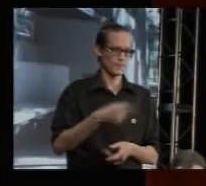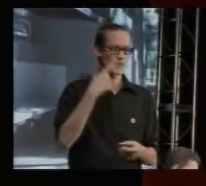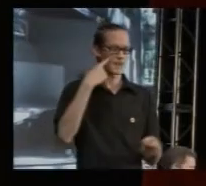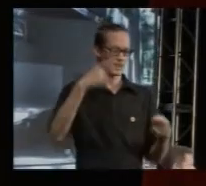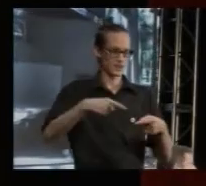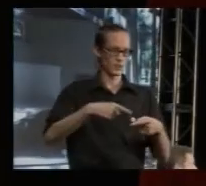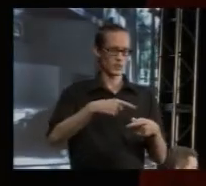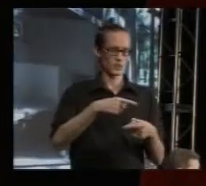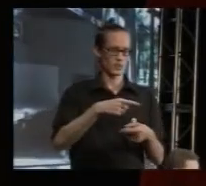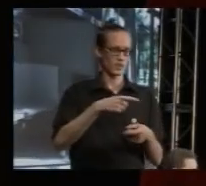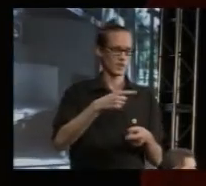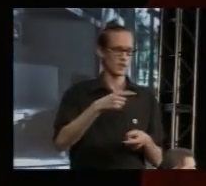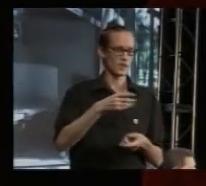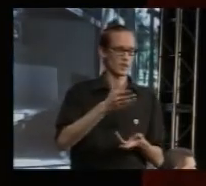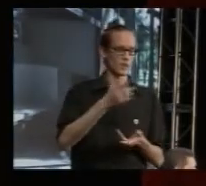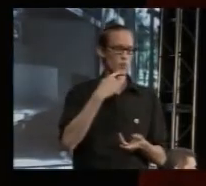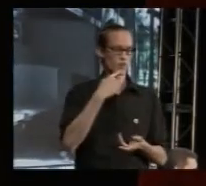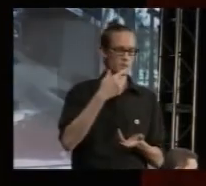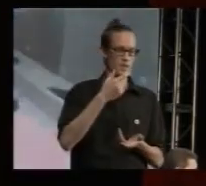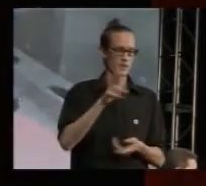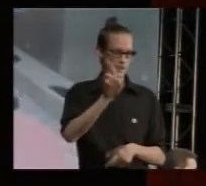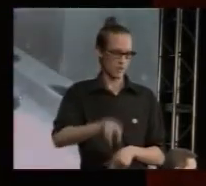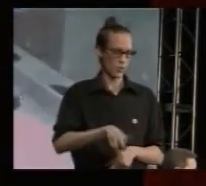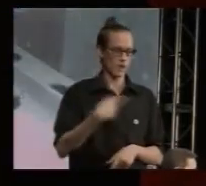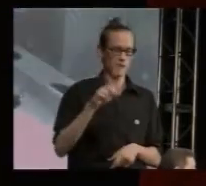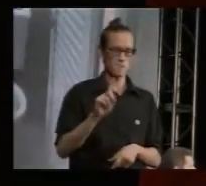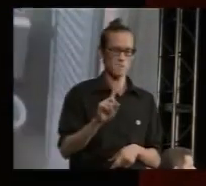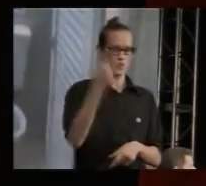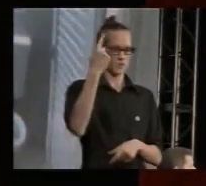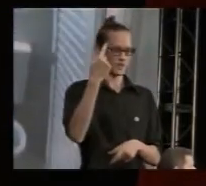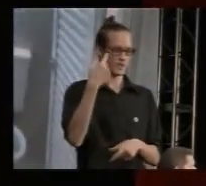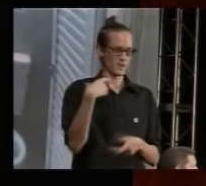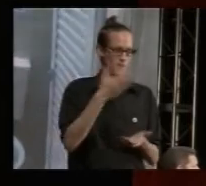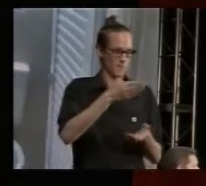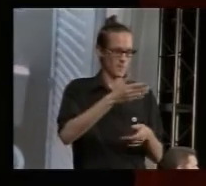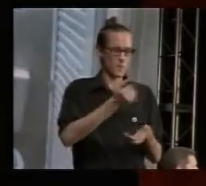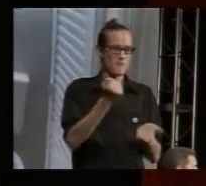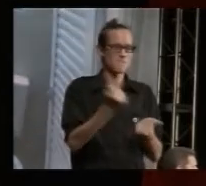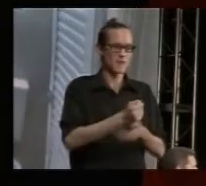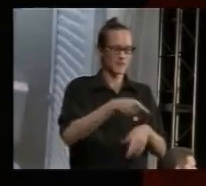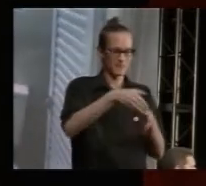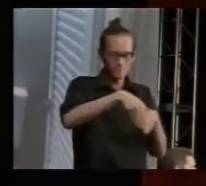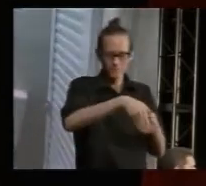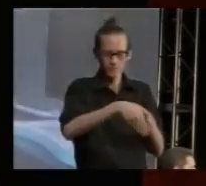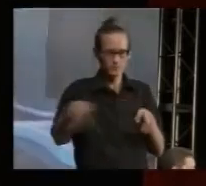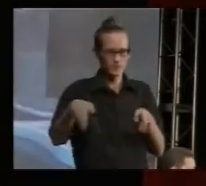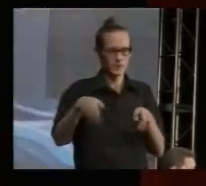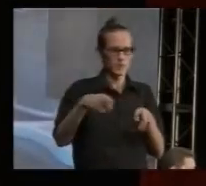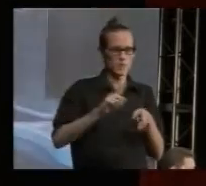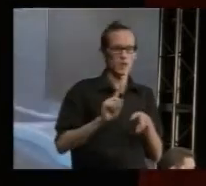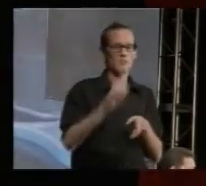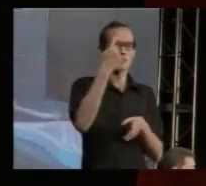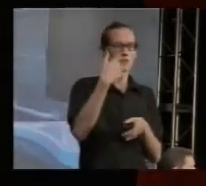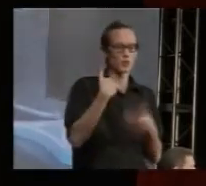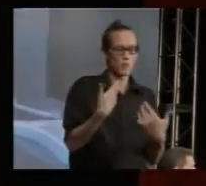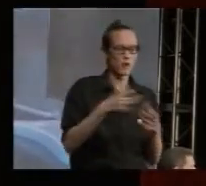el primero en la provincia, será un hito en esta temática porque posibilitará políticas públicas puntuales con perspectiva de género.